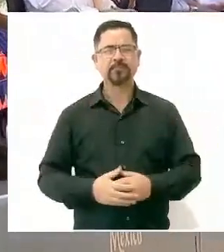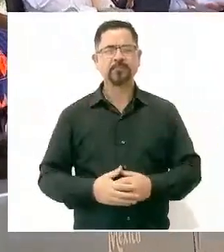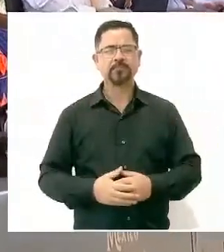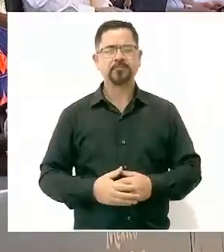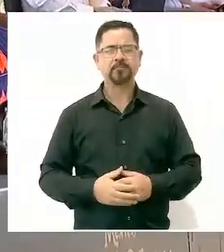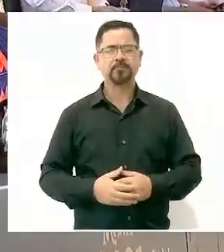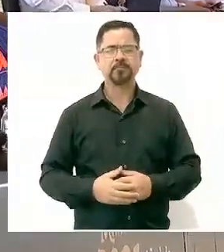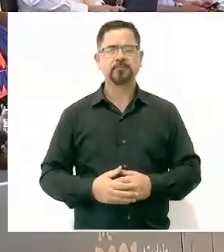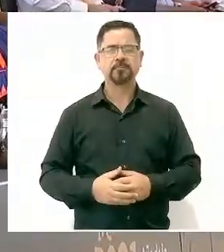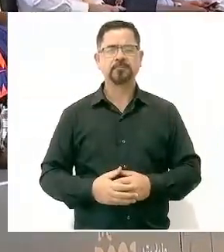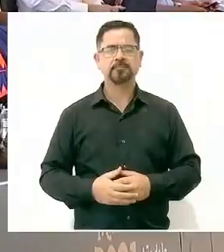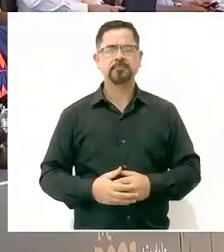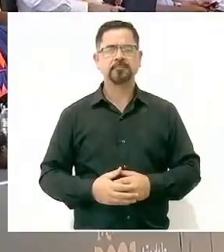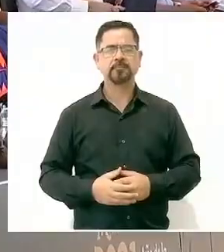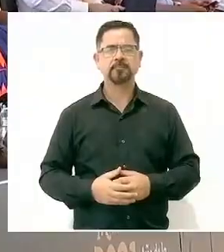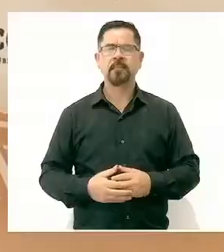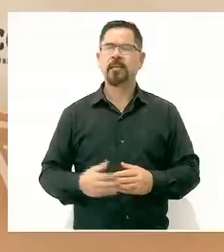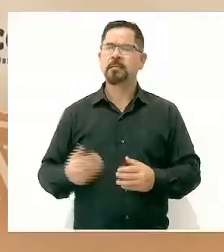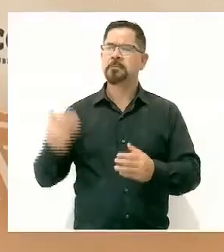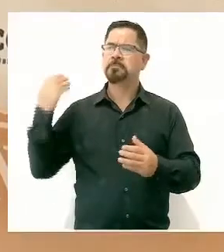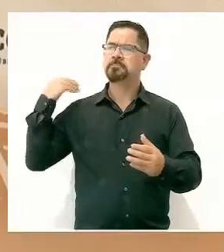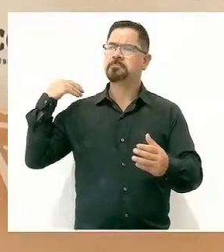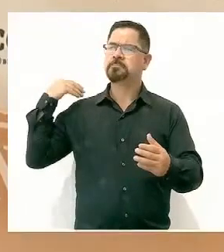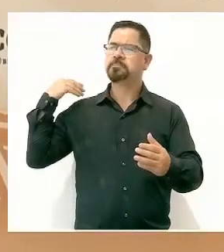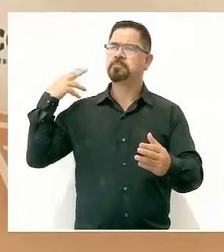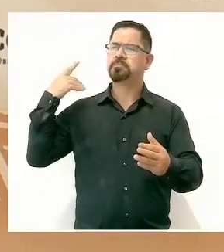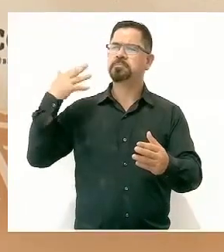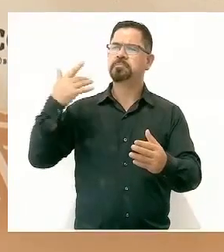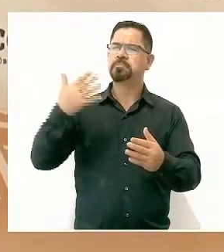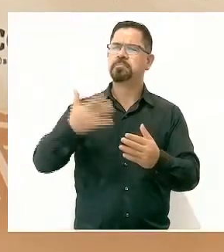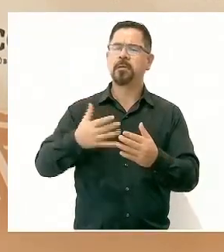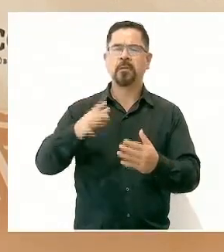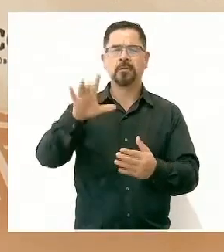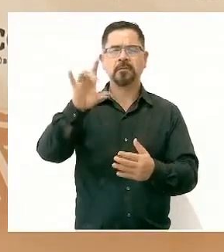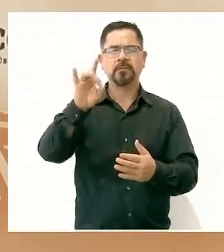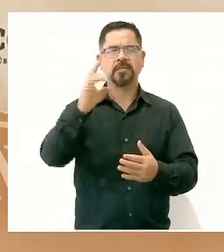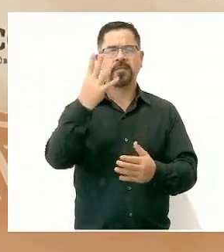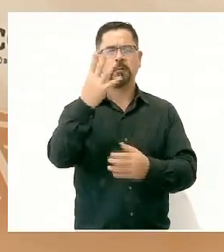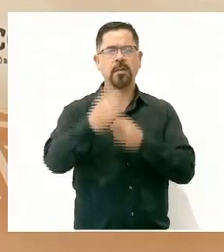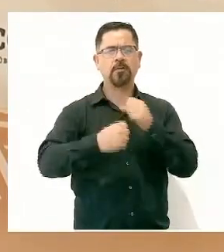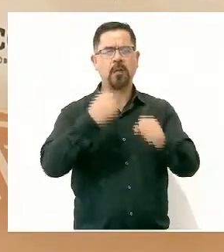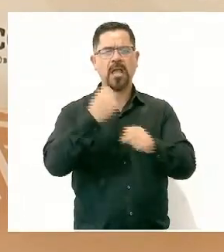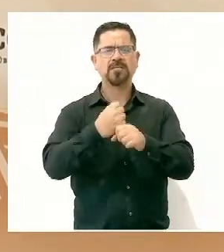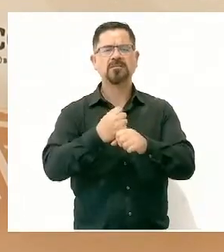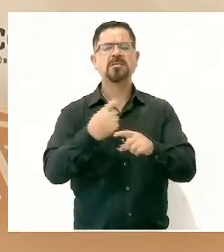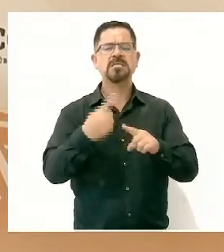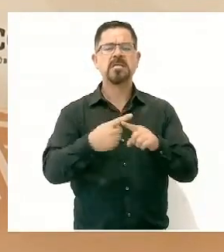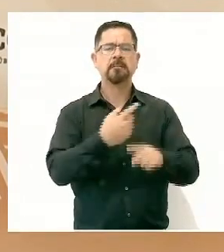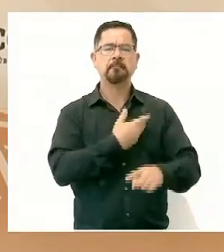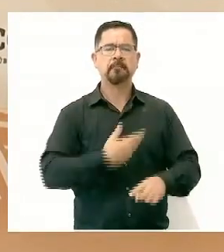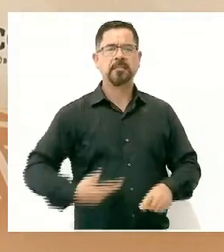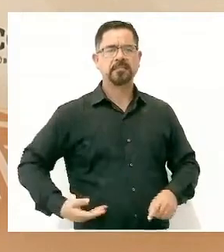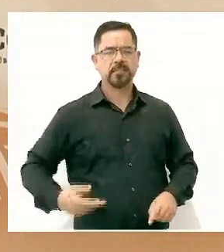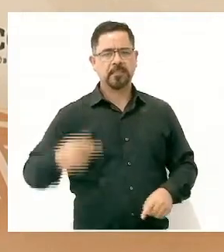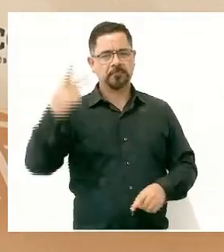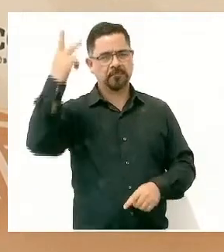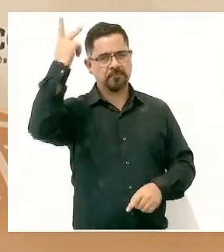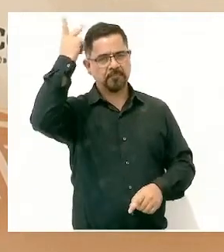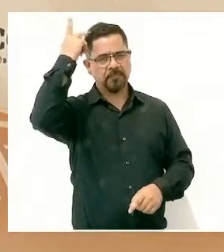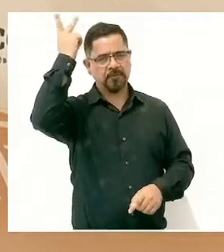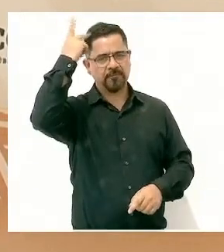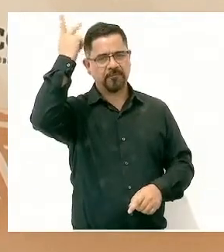Durante los 34 años del Porfiriato, de